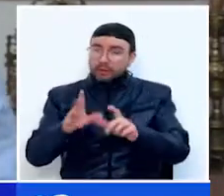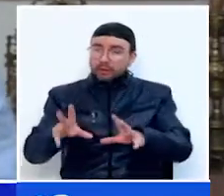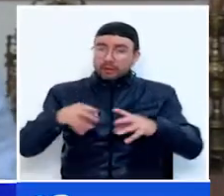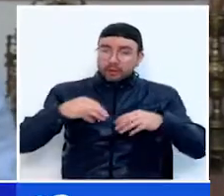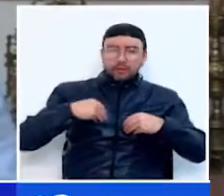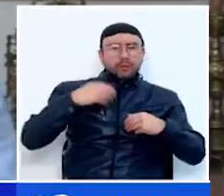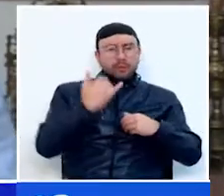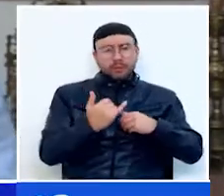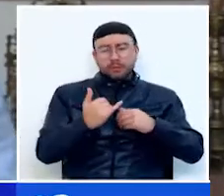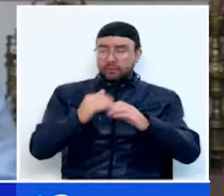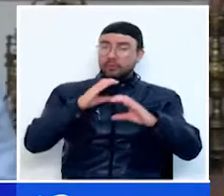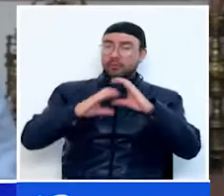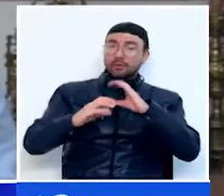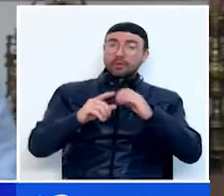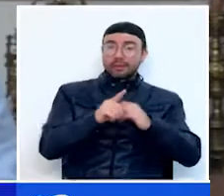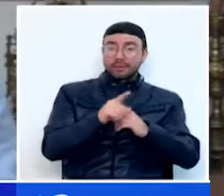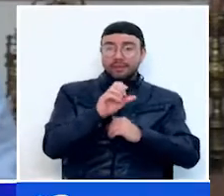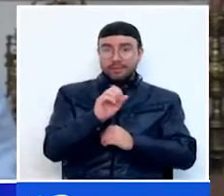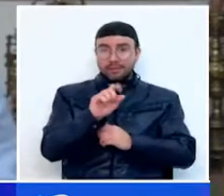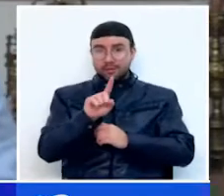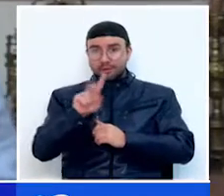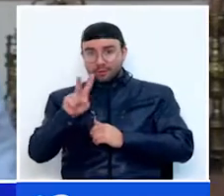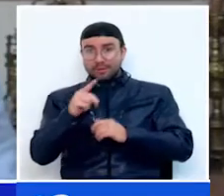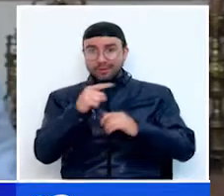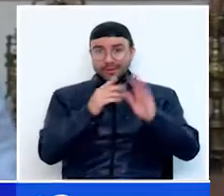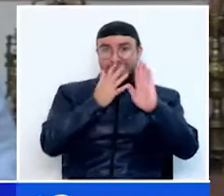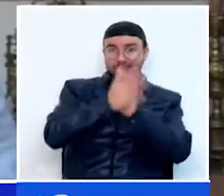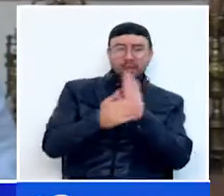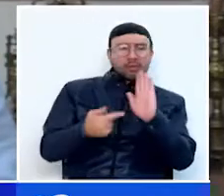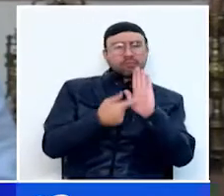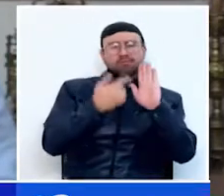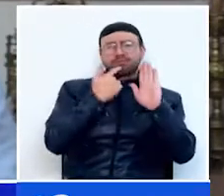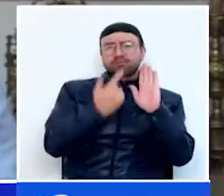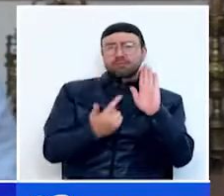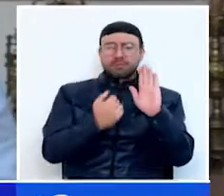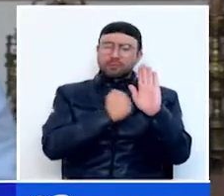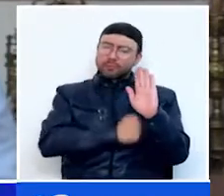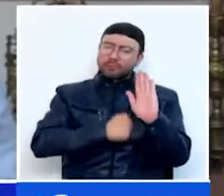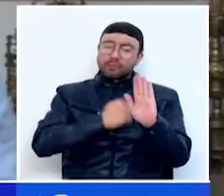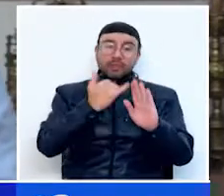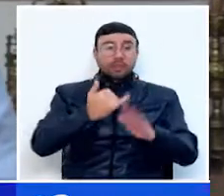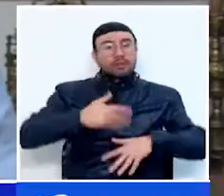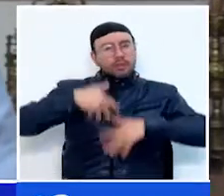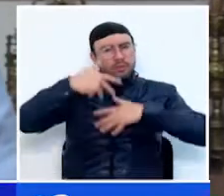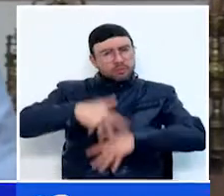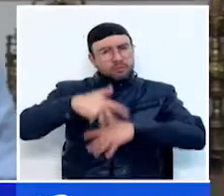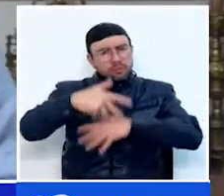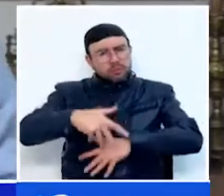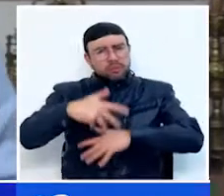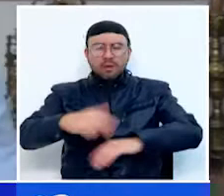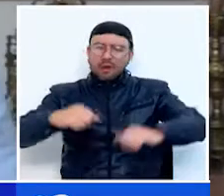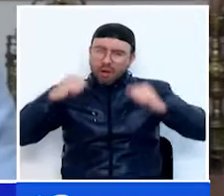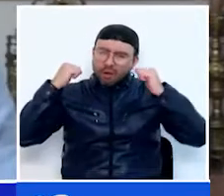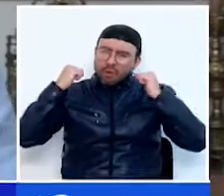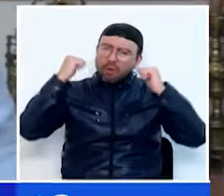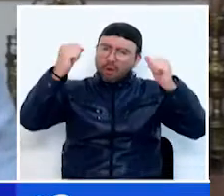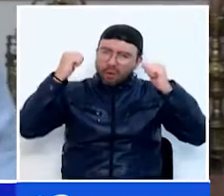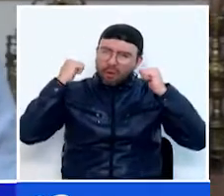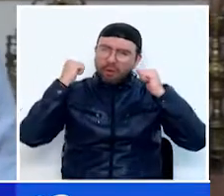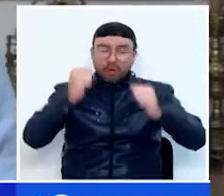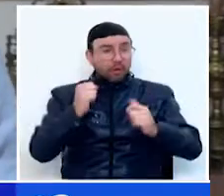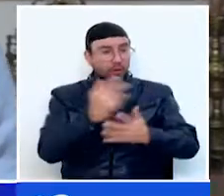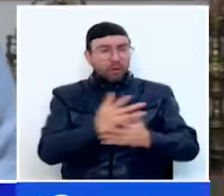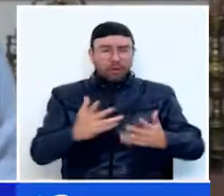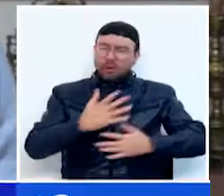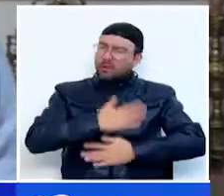comunicado 012, básicamente pidiendo que la protesta, que la movilización, que ese descontento que